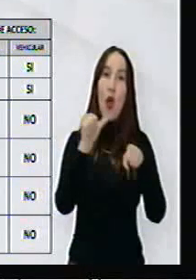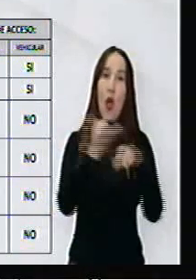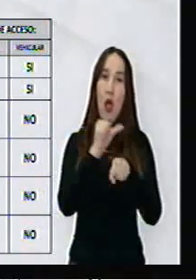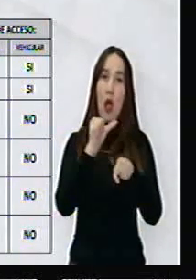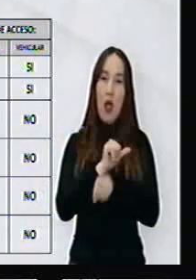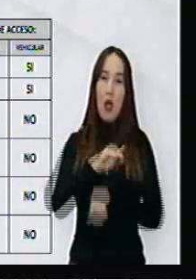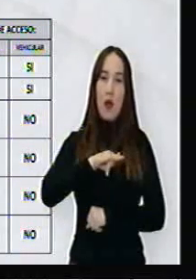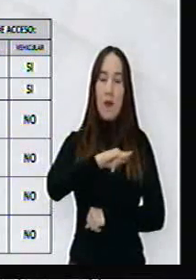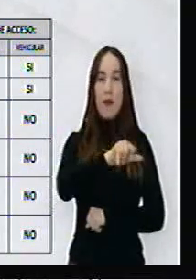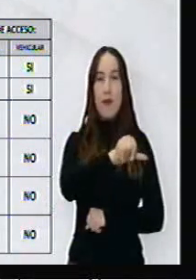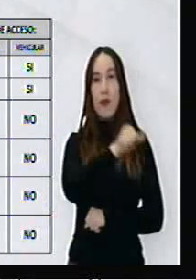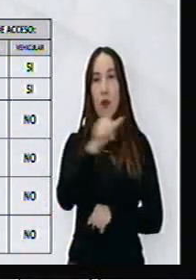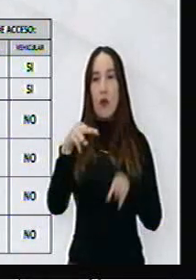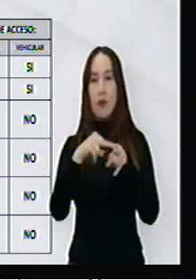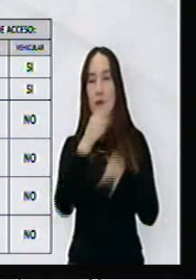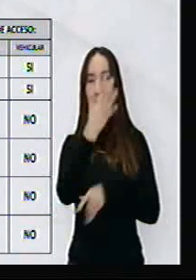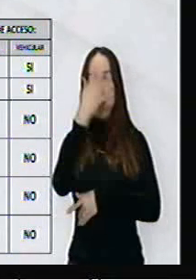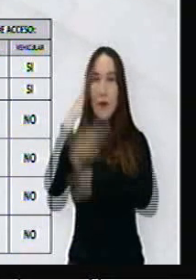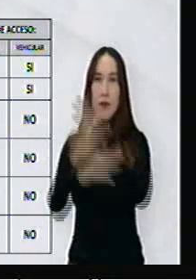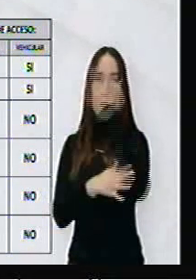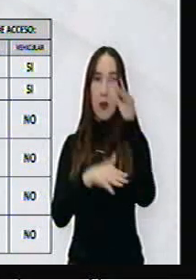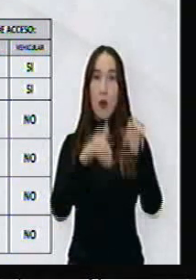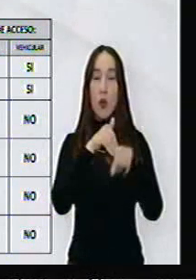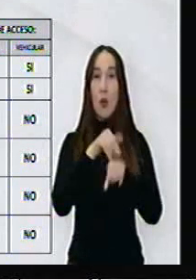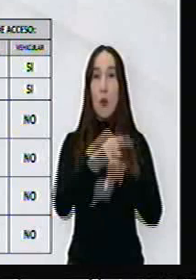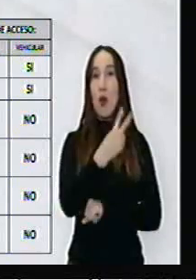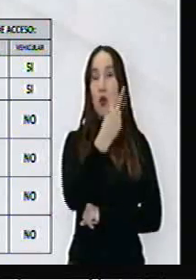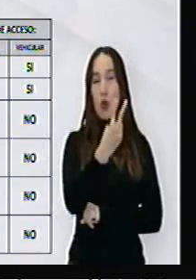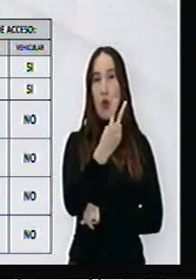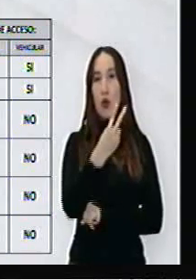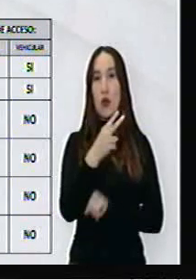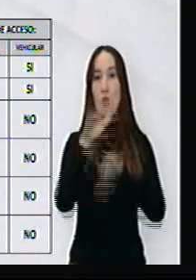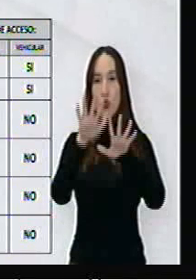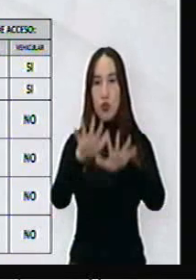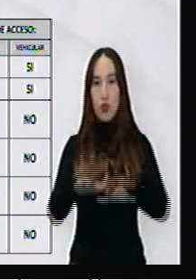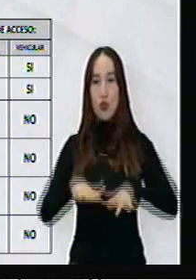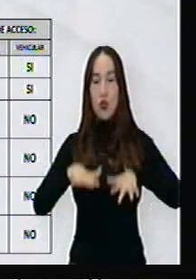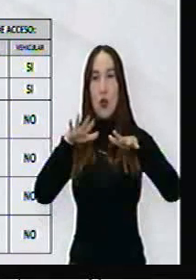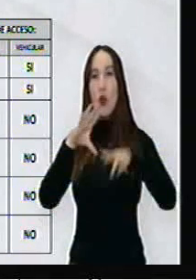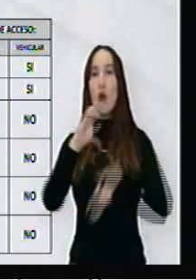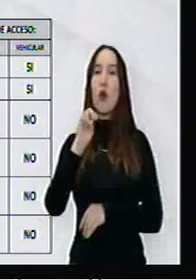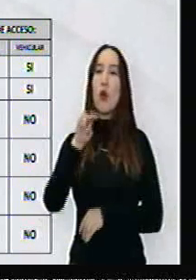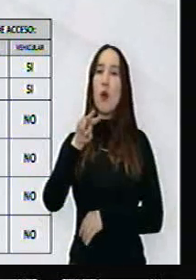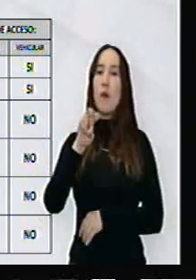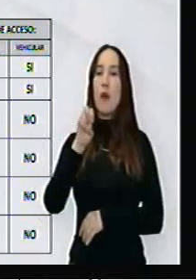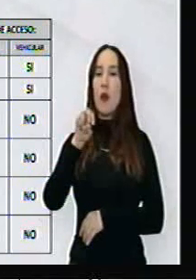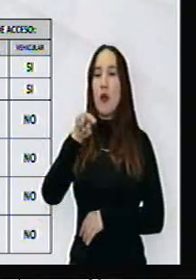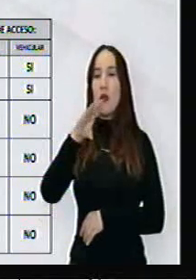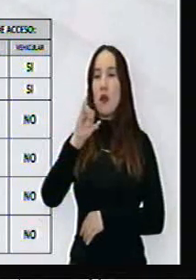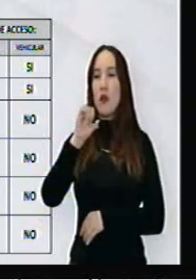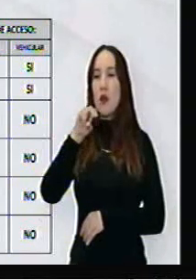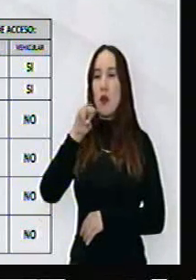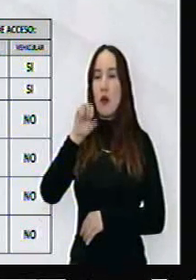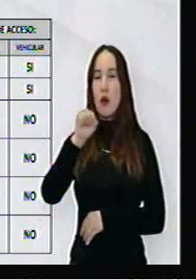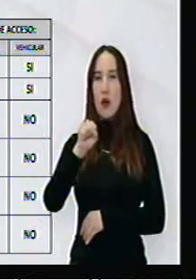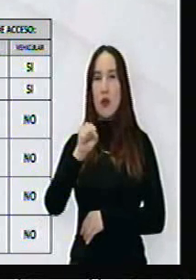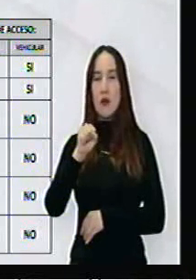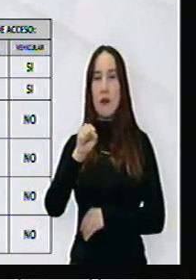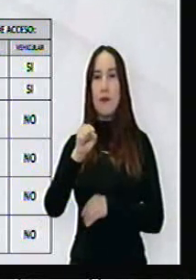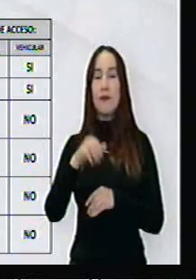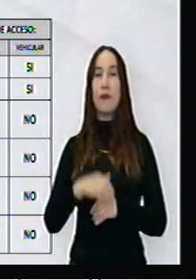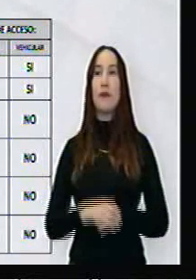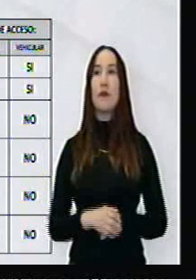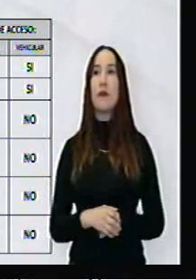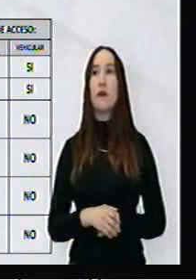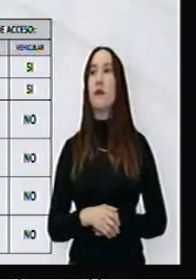vehicular en el Parque Tangamanga 2, en el Centro de Convenciones, en la parte posterior del Centro de